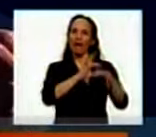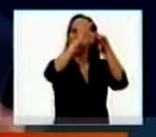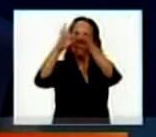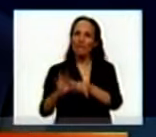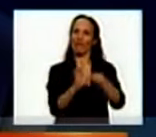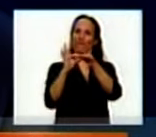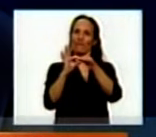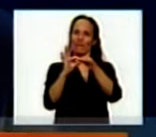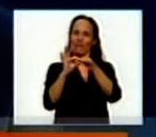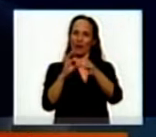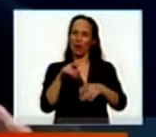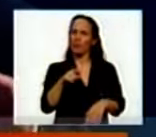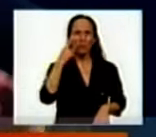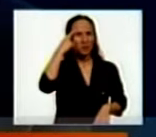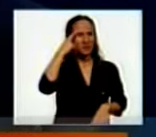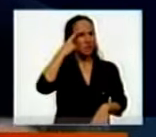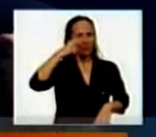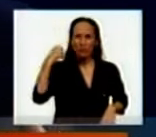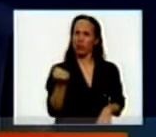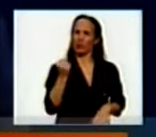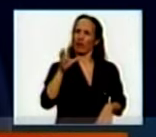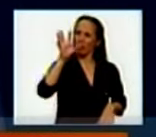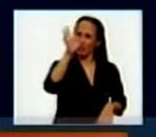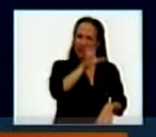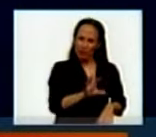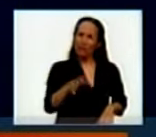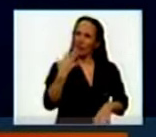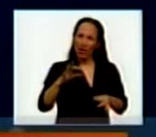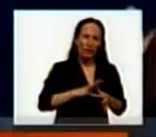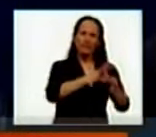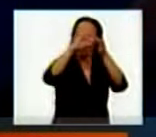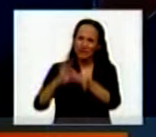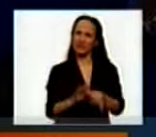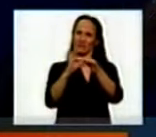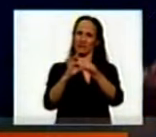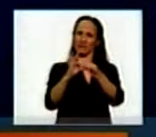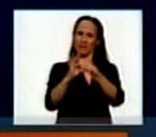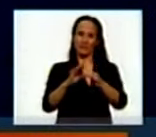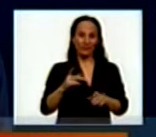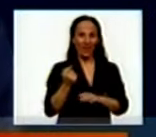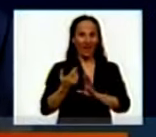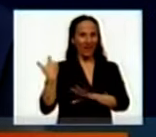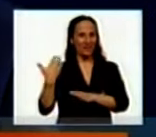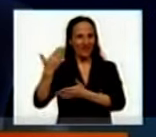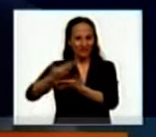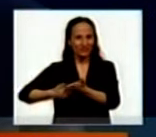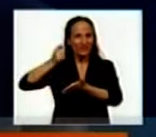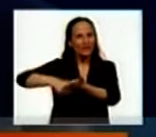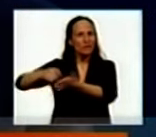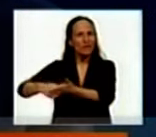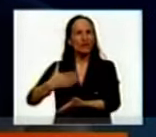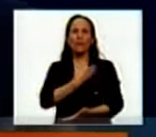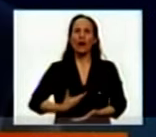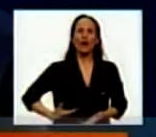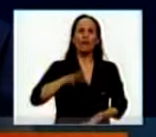la hora también de que el federalismo se practique. Y acabamos de firmar con todos los